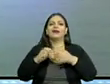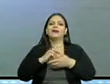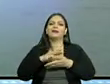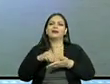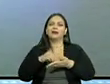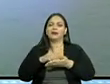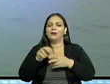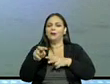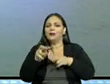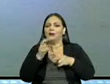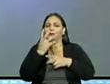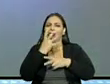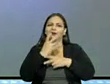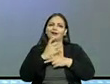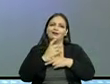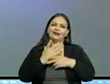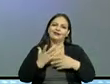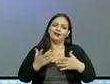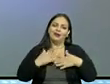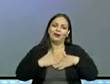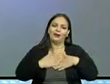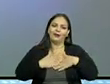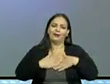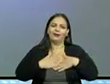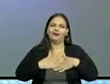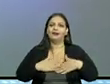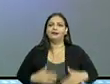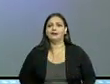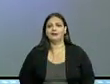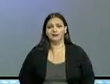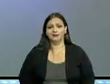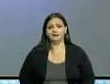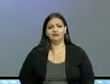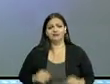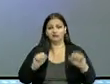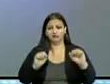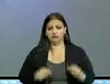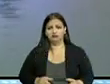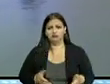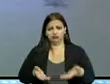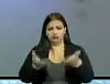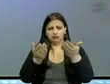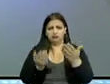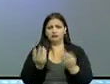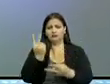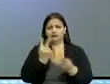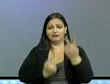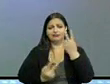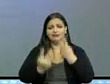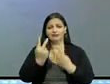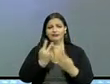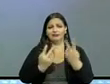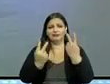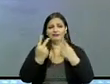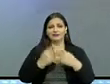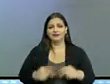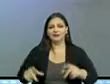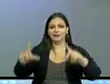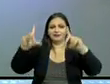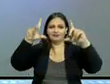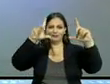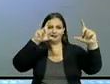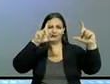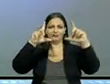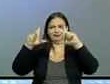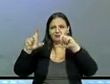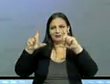es una situación que hay que aprovechar, digo, y tenemos esa posibilidad los ecuatorianos de poder ir allá a ver. Así y que no desaprovechemos. Una fotografía, Lucas.